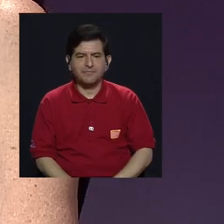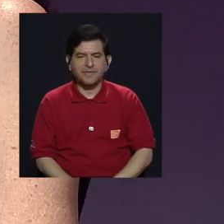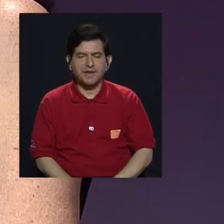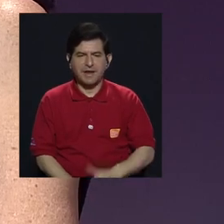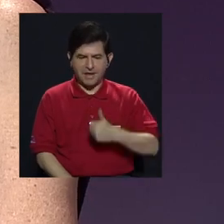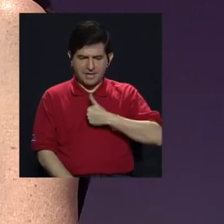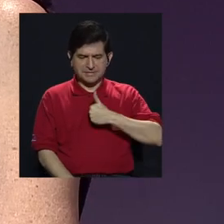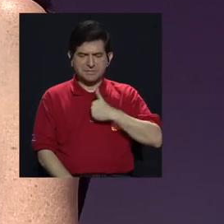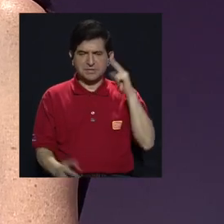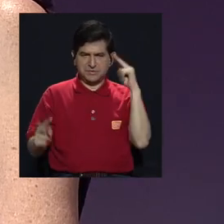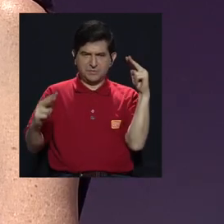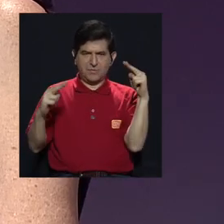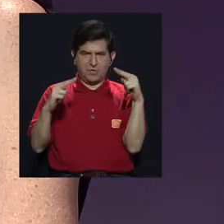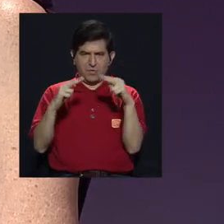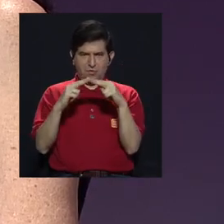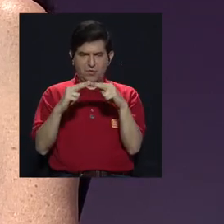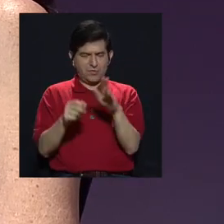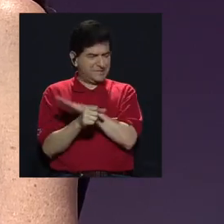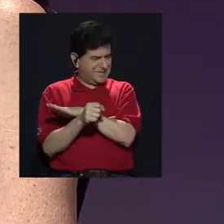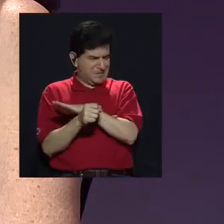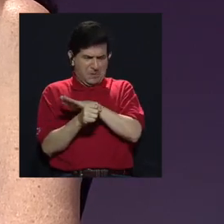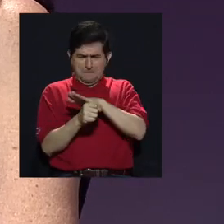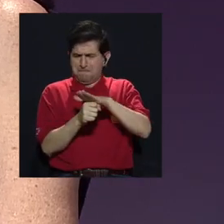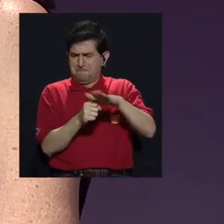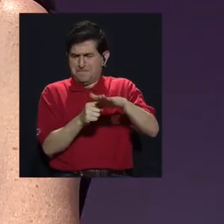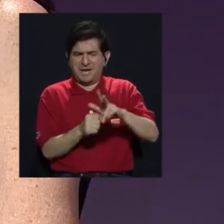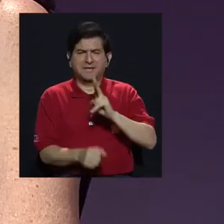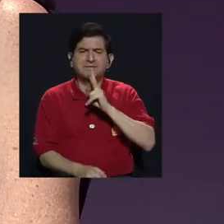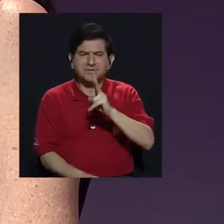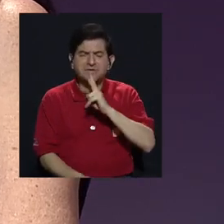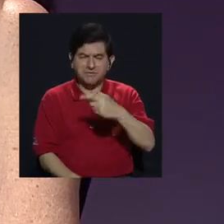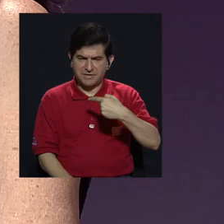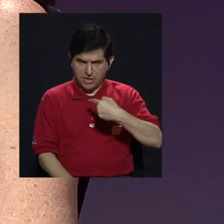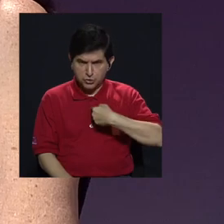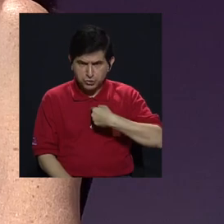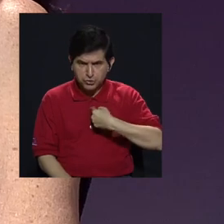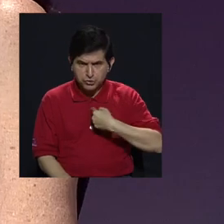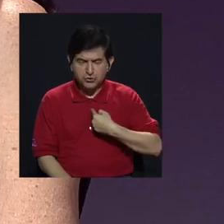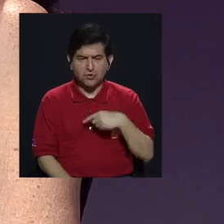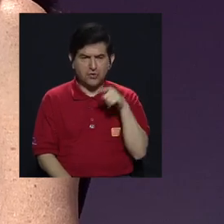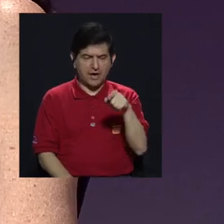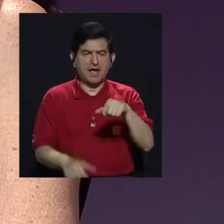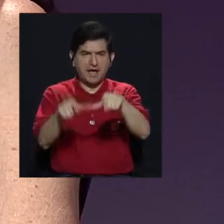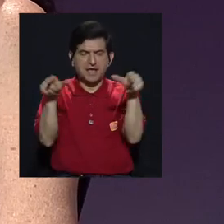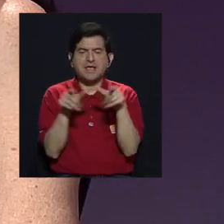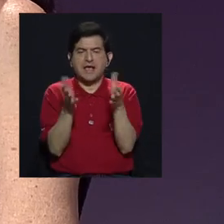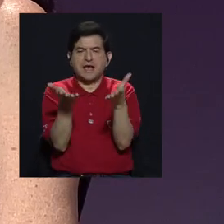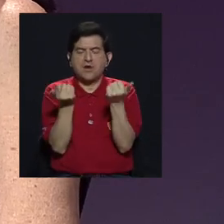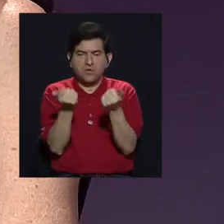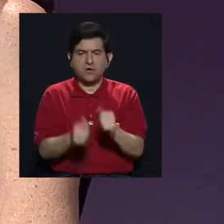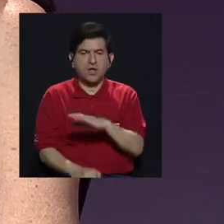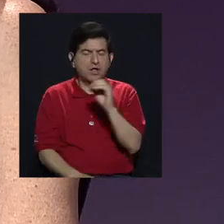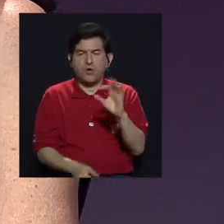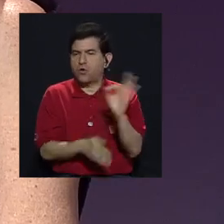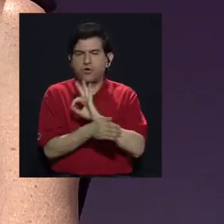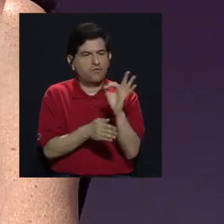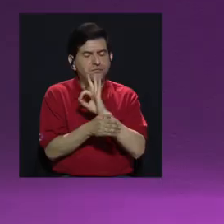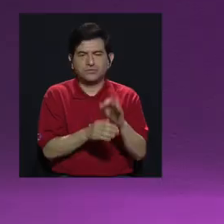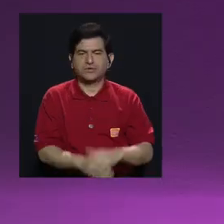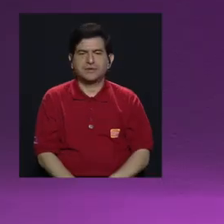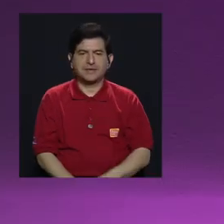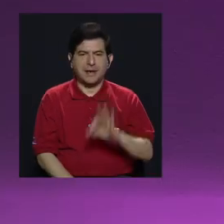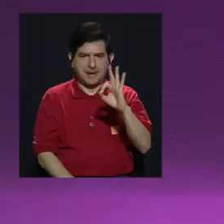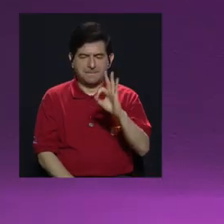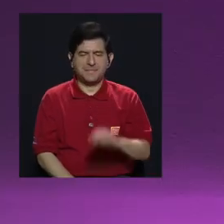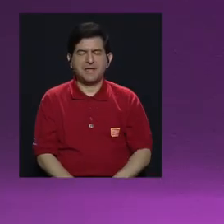El autoconocimiento absoluto de que realmente yo estoy ahí donde quiero estar, porque si no, no funciona. Muy